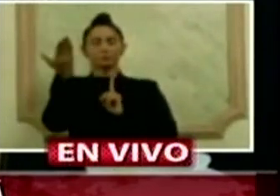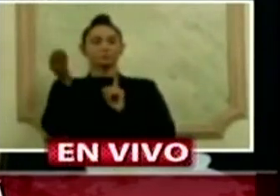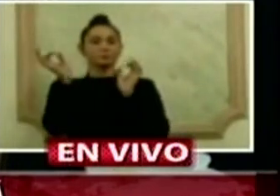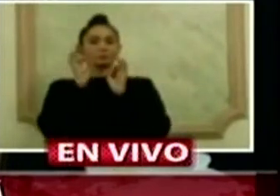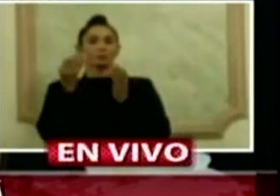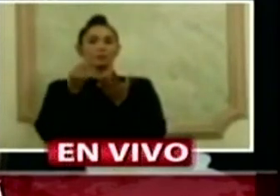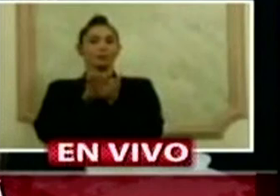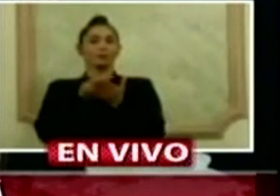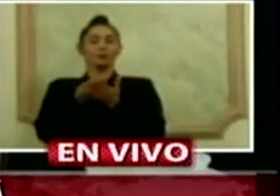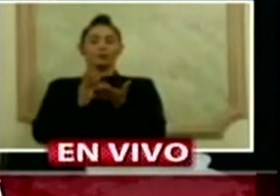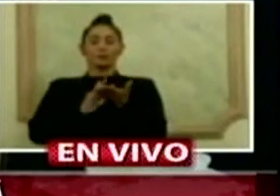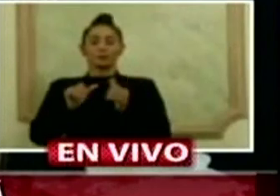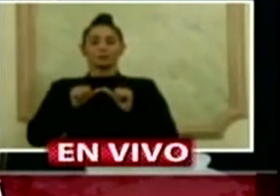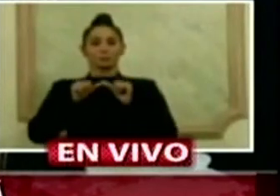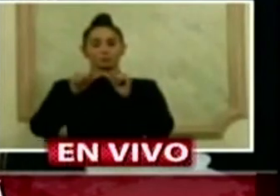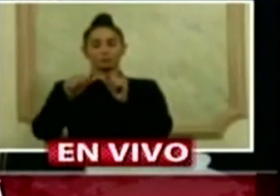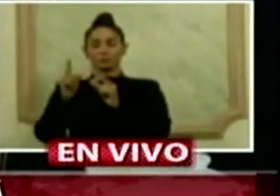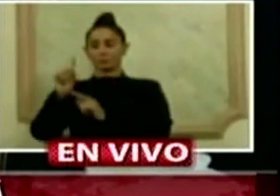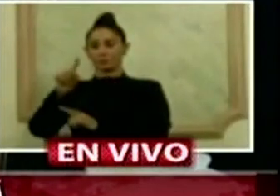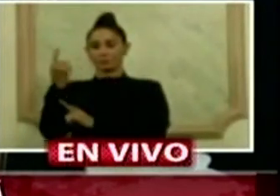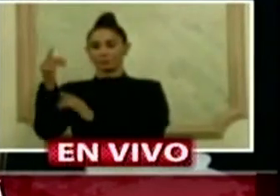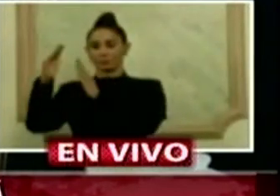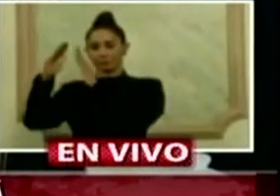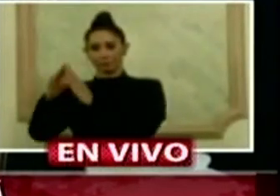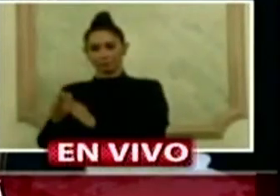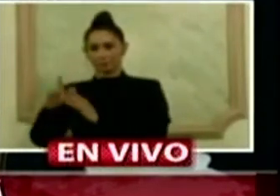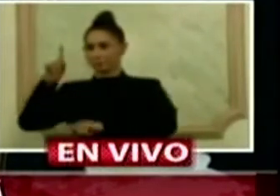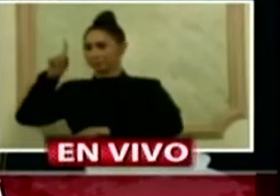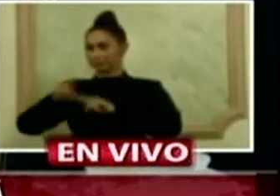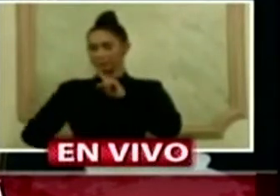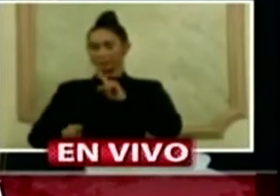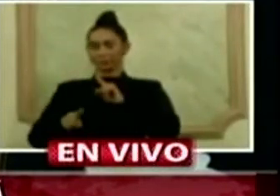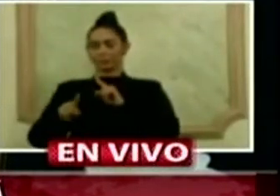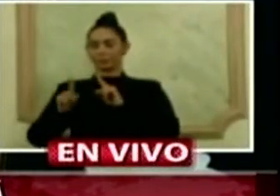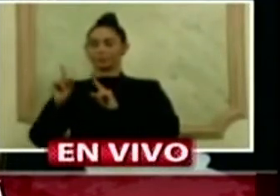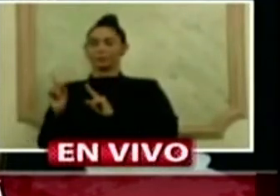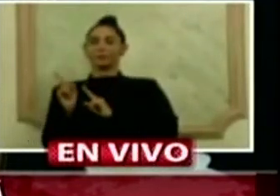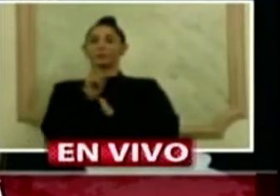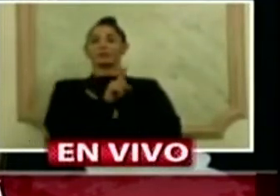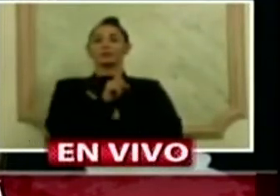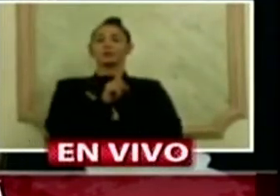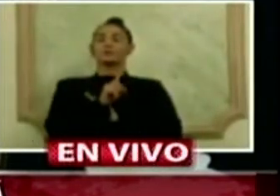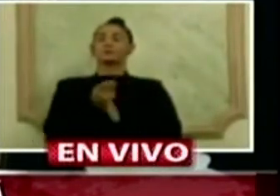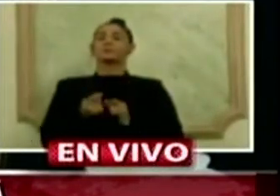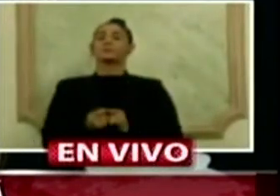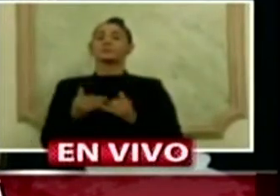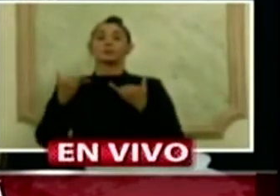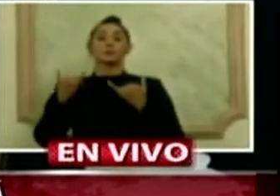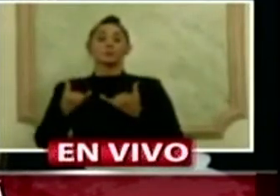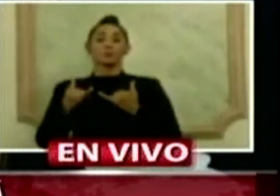de permanecer aislados en sus hogares. Y esas disposiciones,